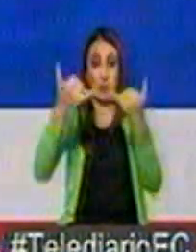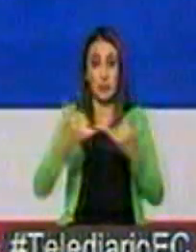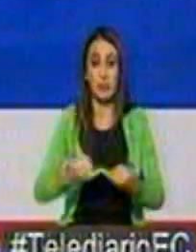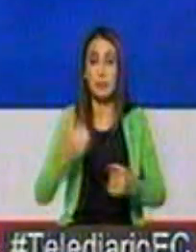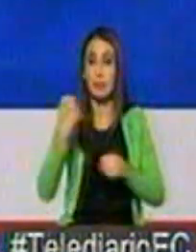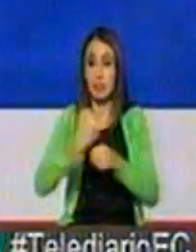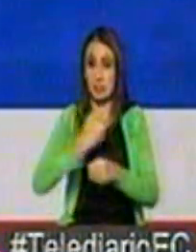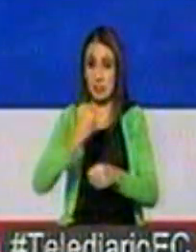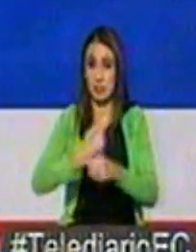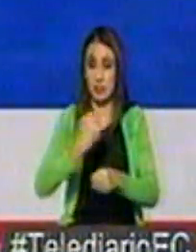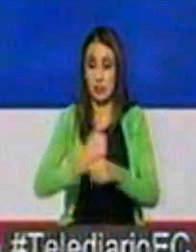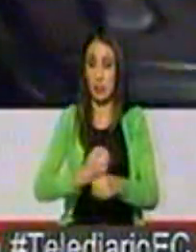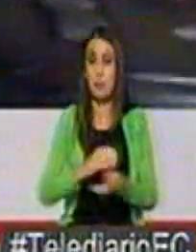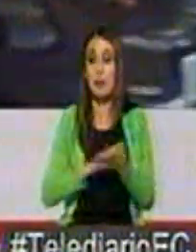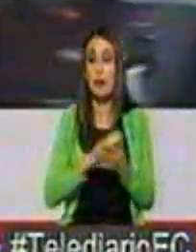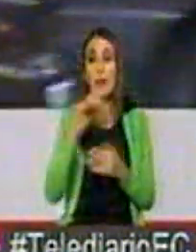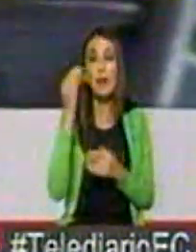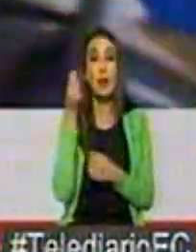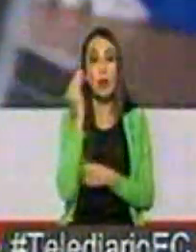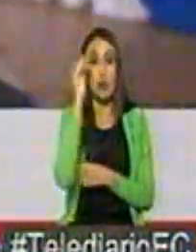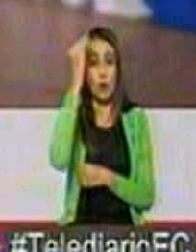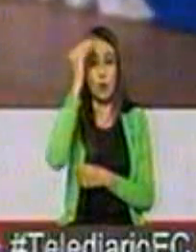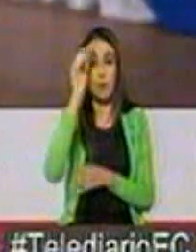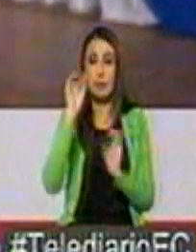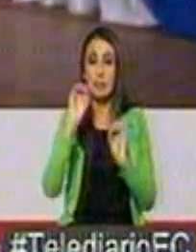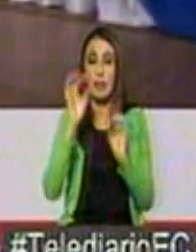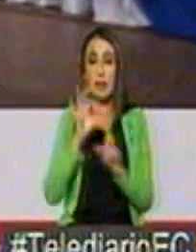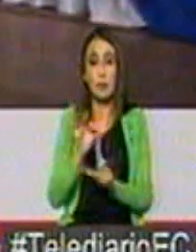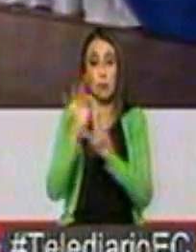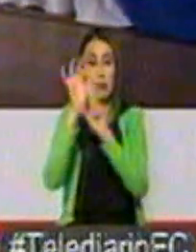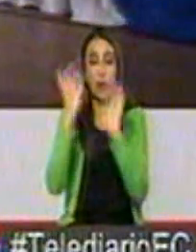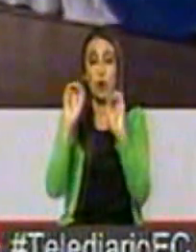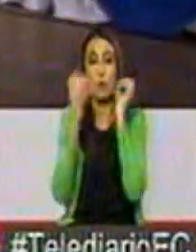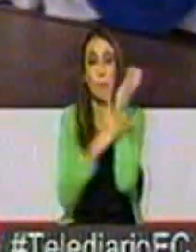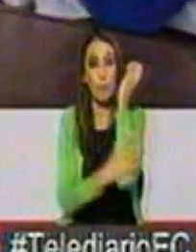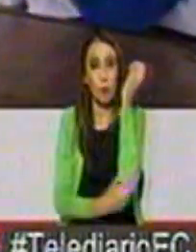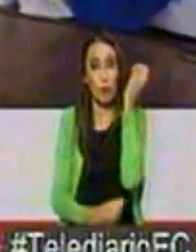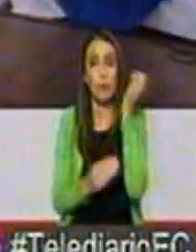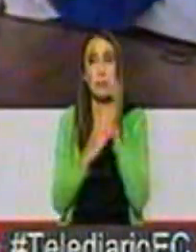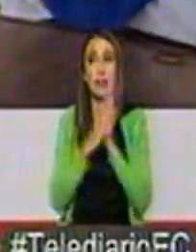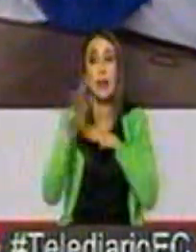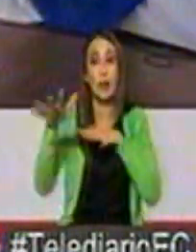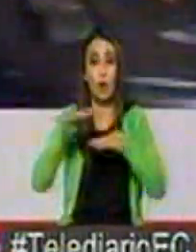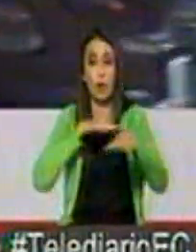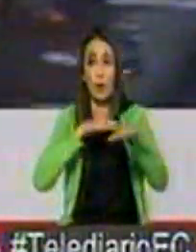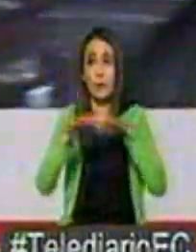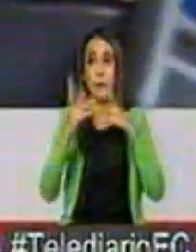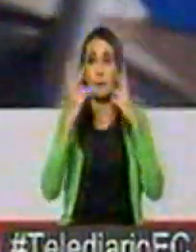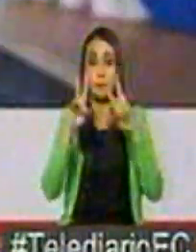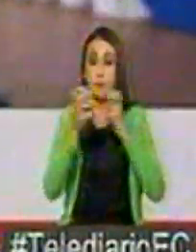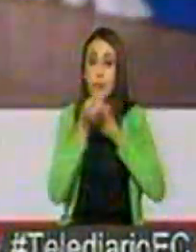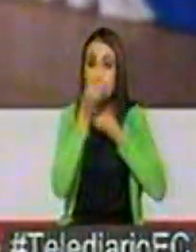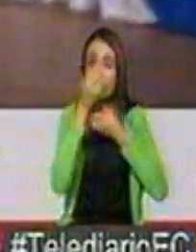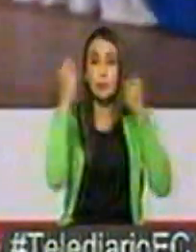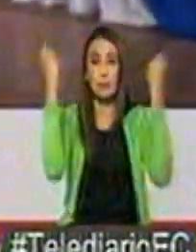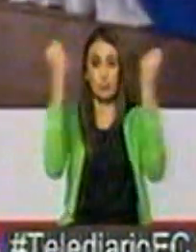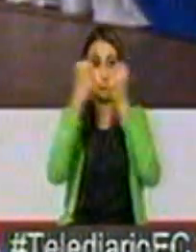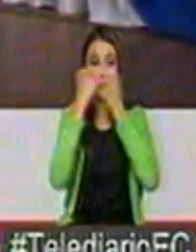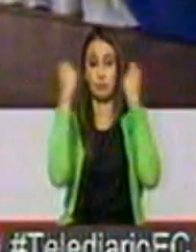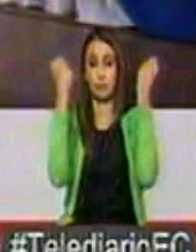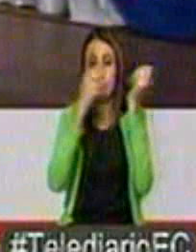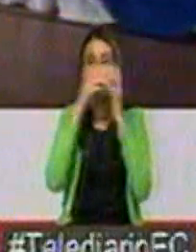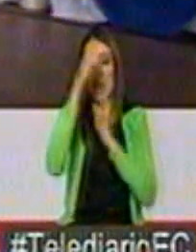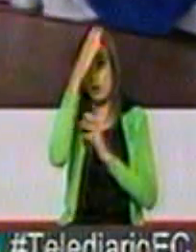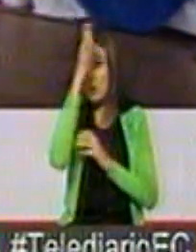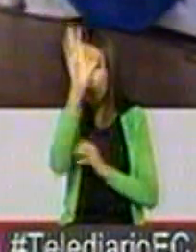jóvenes en situación de vulnerabilidad otra de las estrategias se enfocará en actividades de información y campañas para fortalecer la